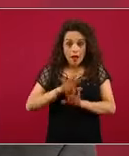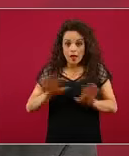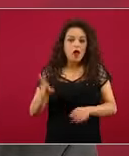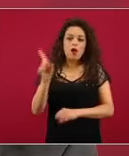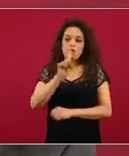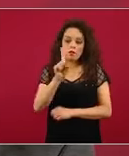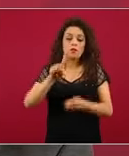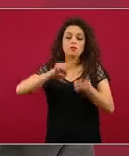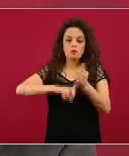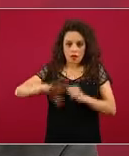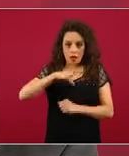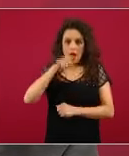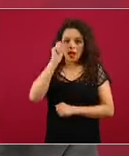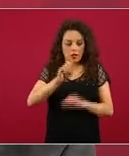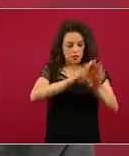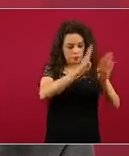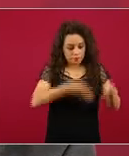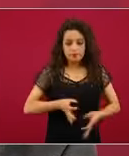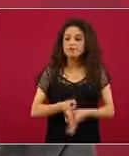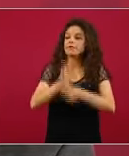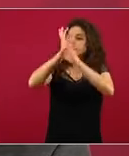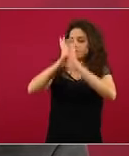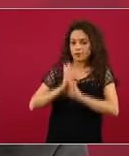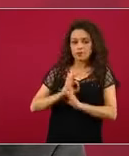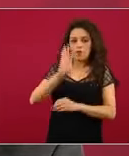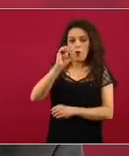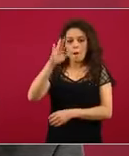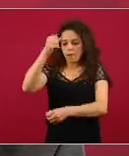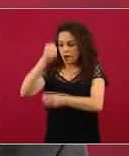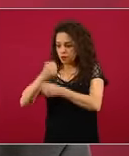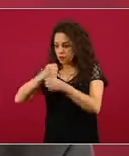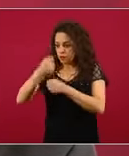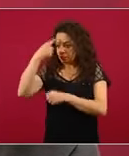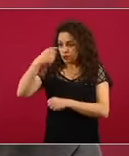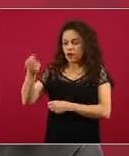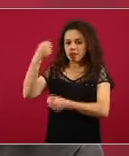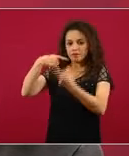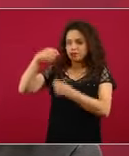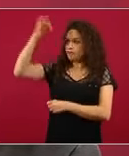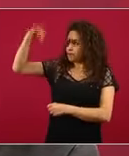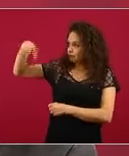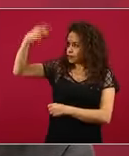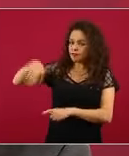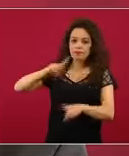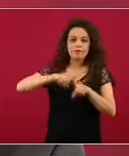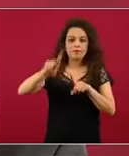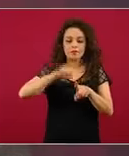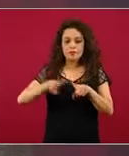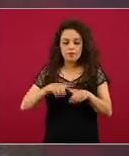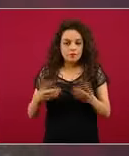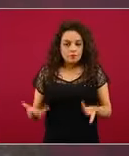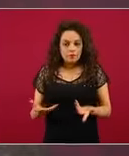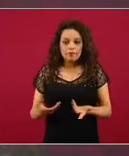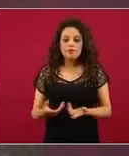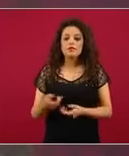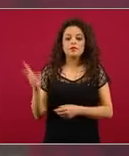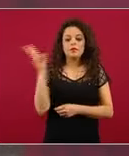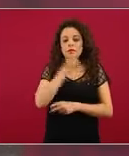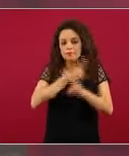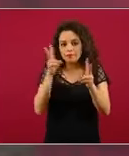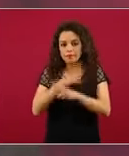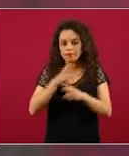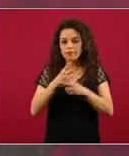salud, los ventiladores, las bombas de infusión, los diversos medicamentos e insumos, la inhaloterapia,